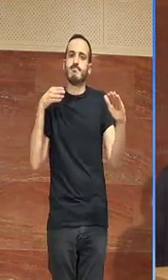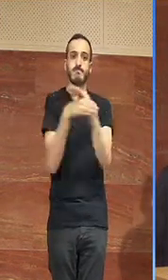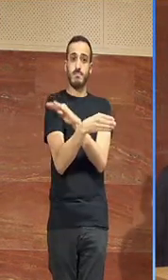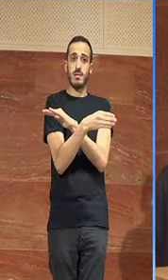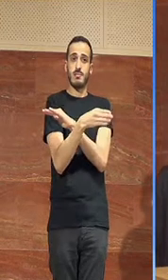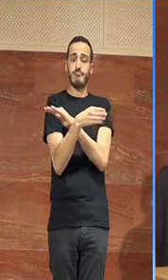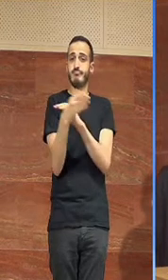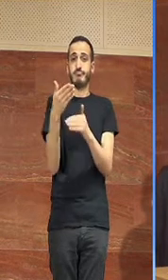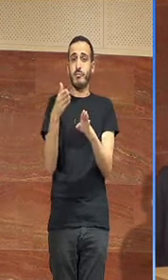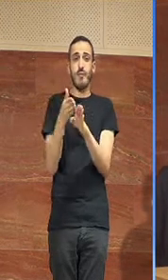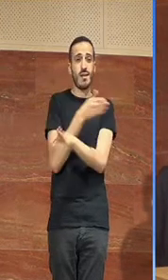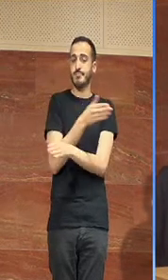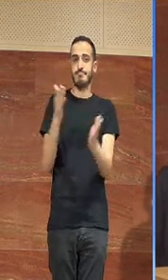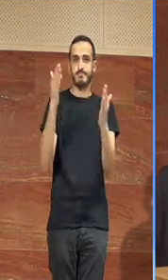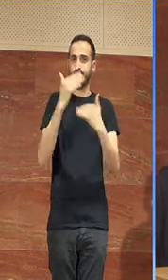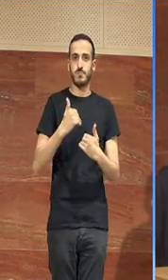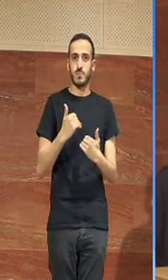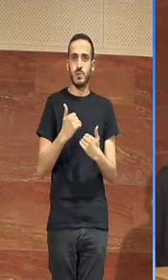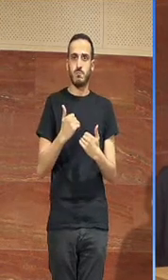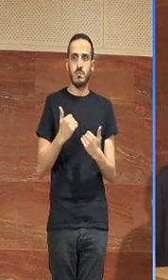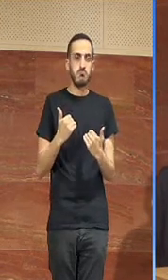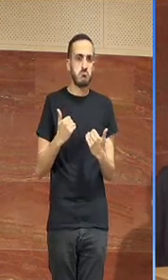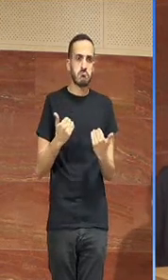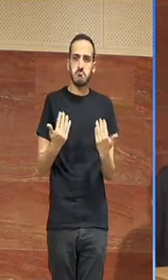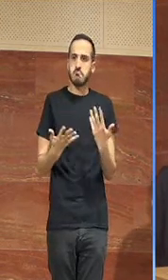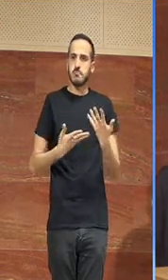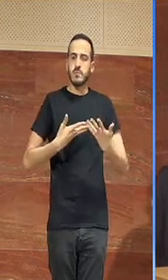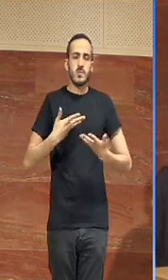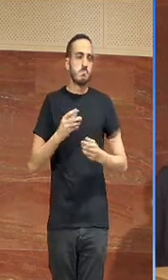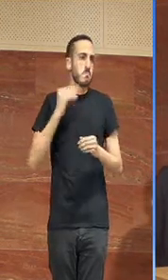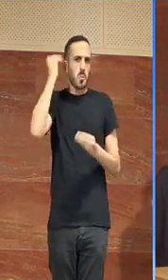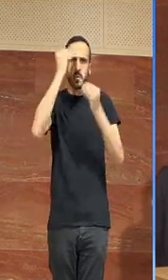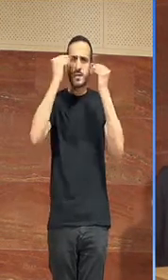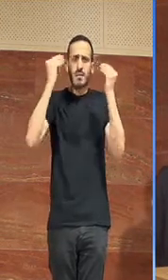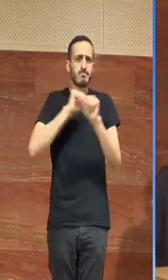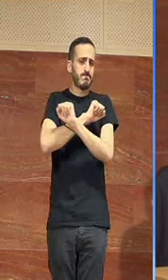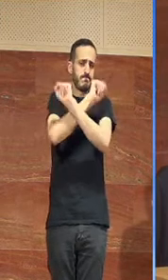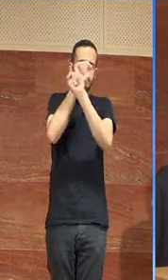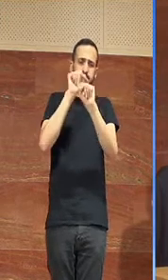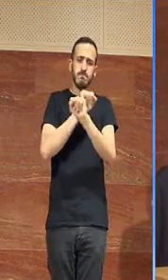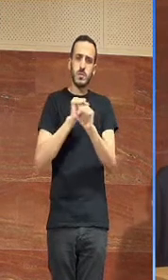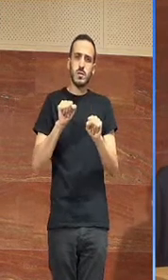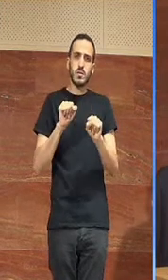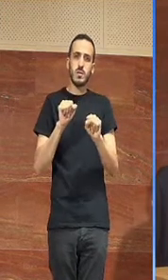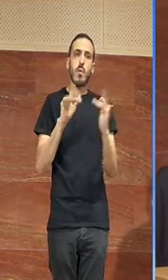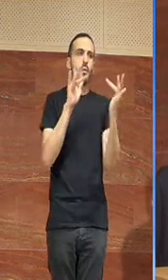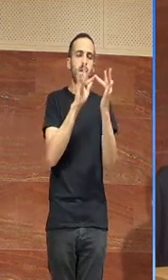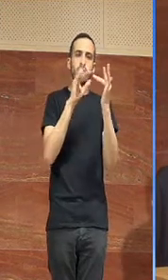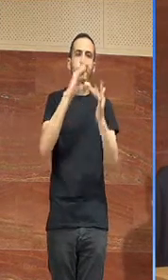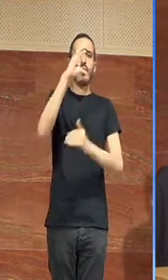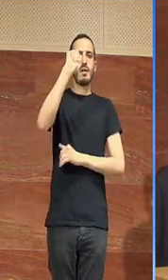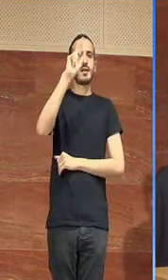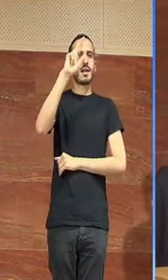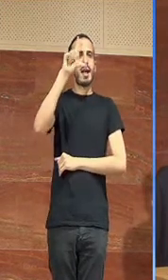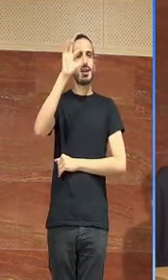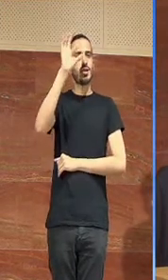me pareció que me estaban encargando algo completamente imposible. Contacté con Carlos Rodríguez, ya fíjate, o